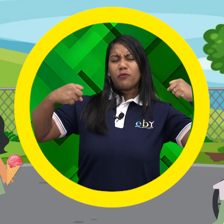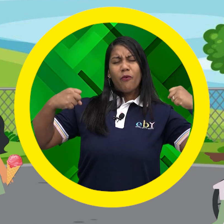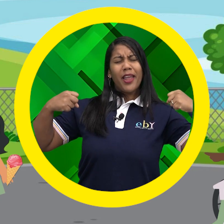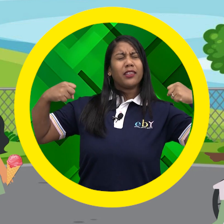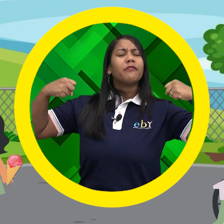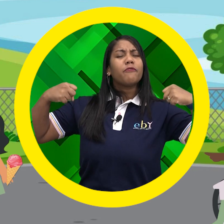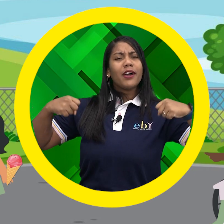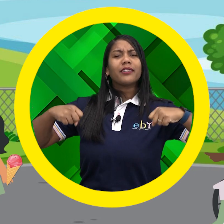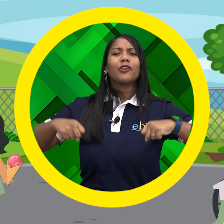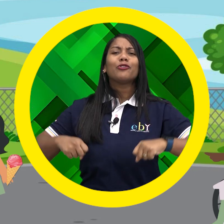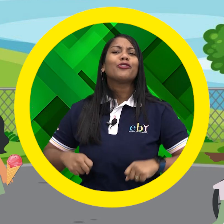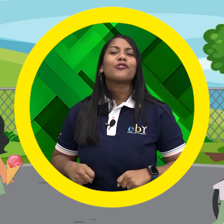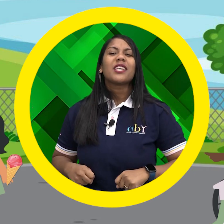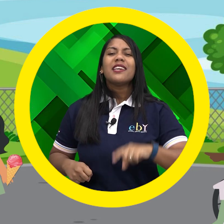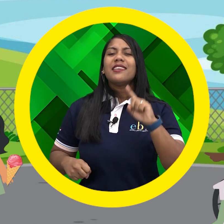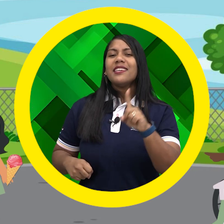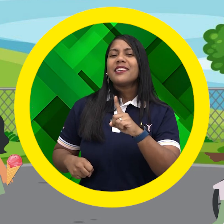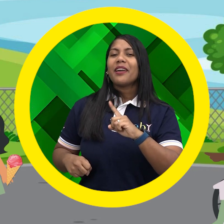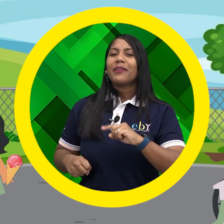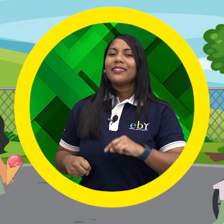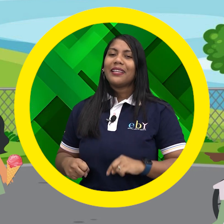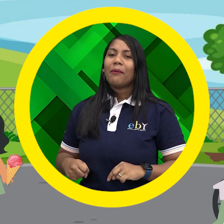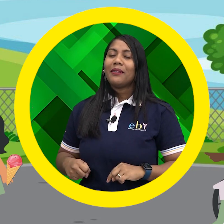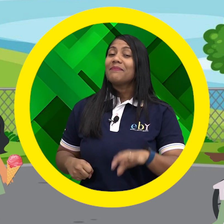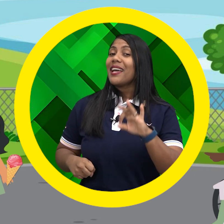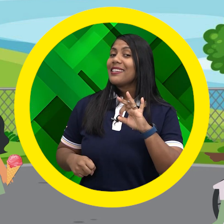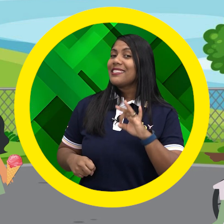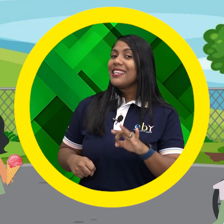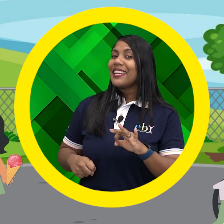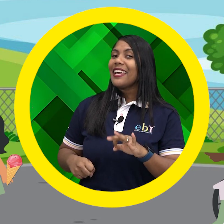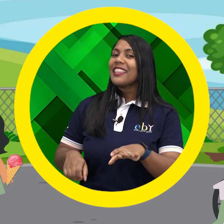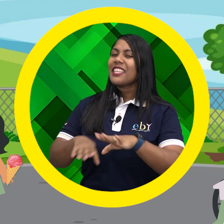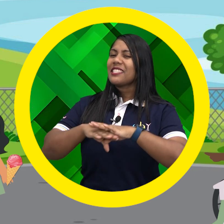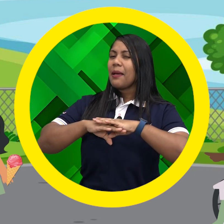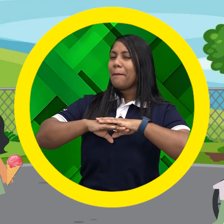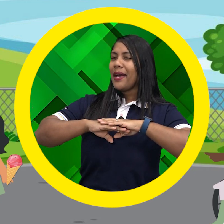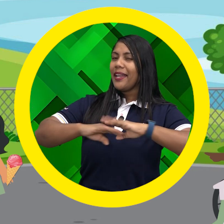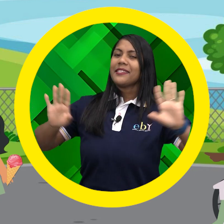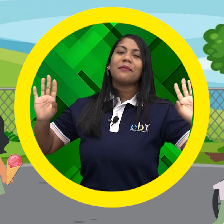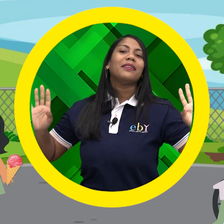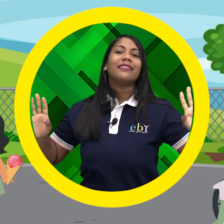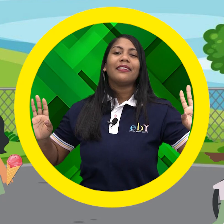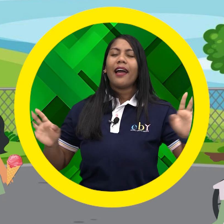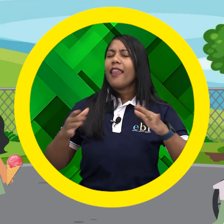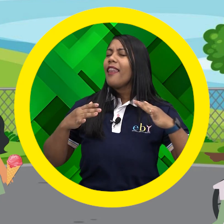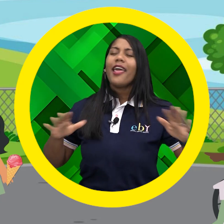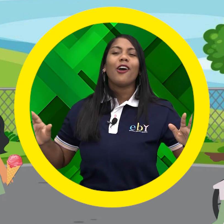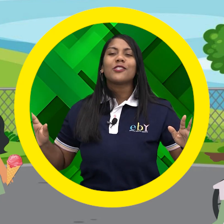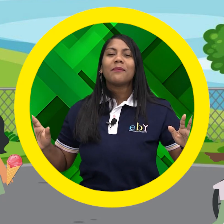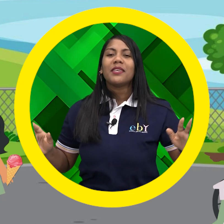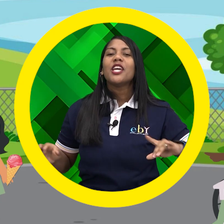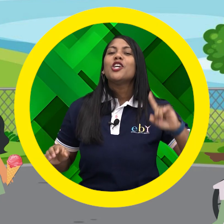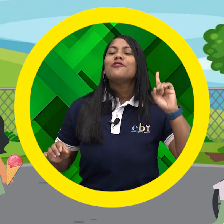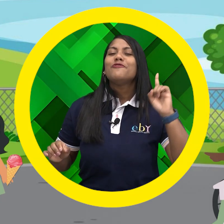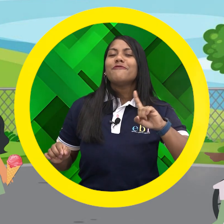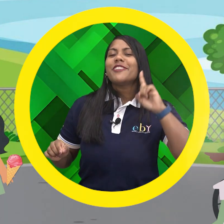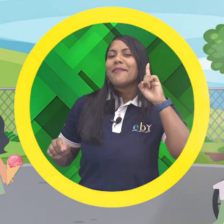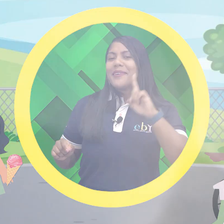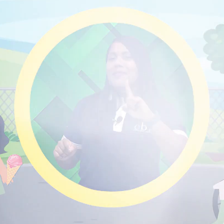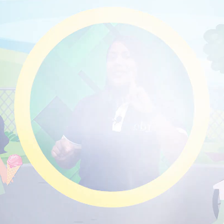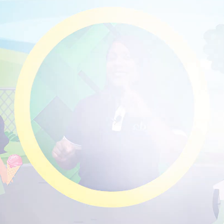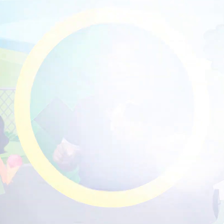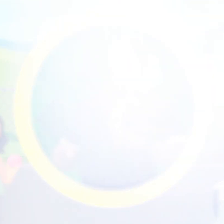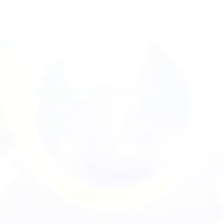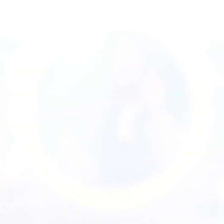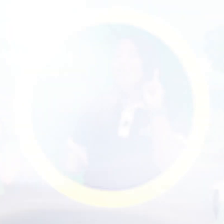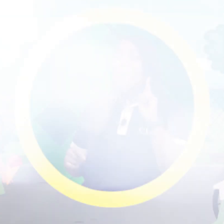quedamos fuerte fuerte con Dios inquebrantable Así que desaparece mentira lejos de mí nunca